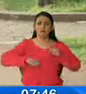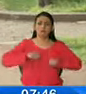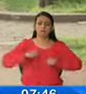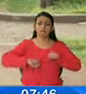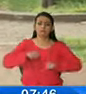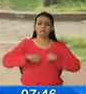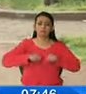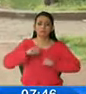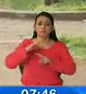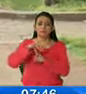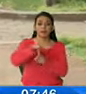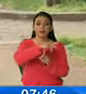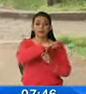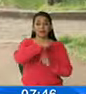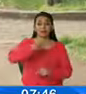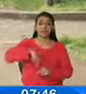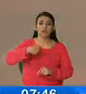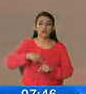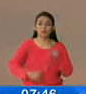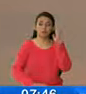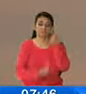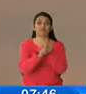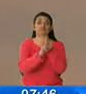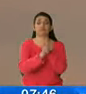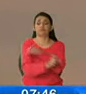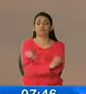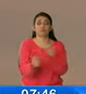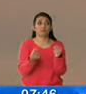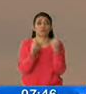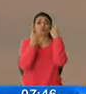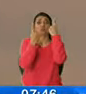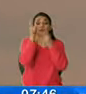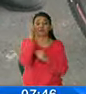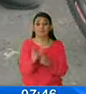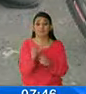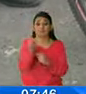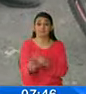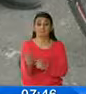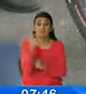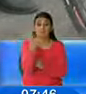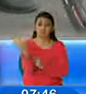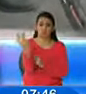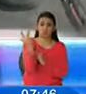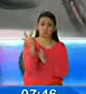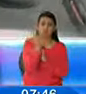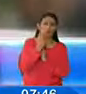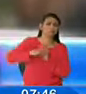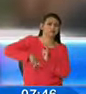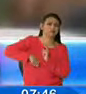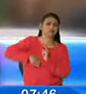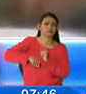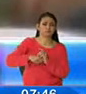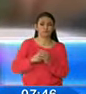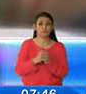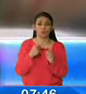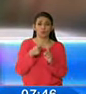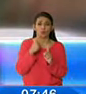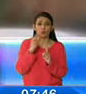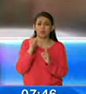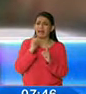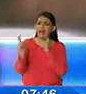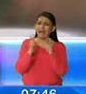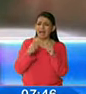parque del terminal Quitumbe. El joven fue interceptado por tres hombres que le despojaron de sus pertenencias. O sea, el uno le gritaba al